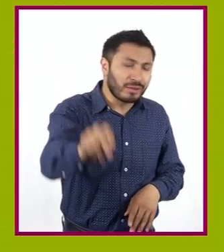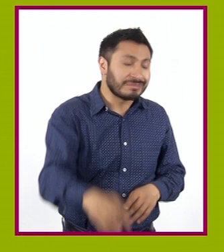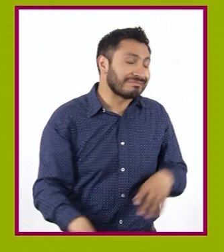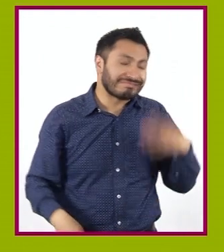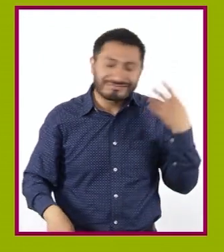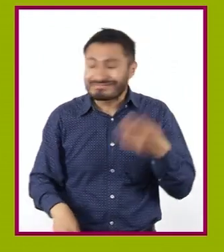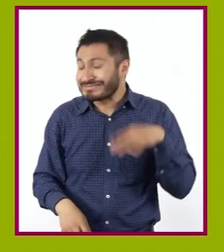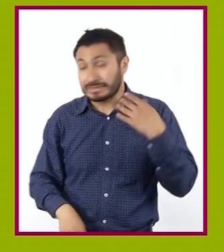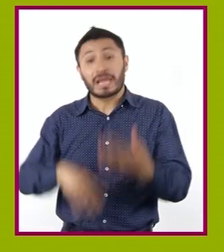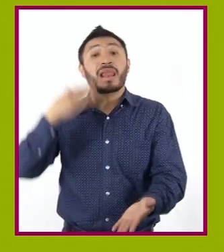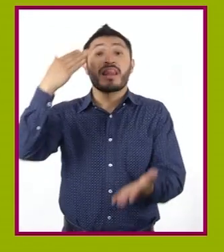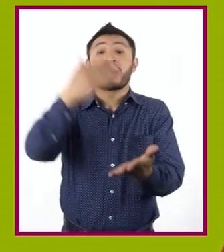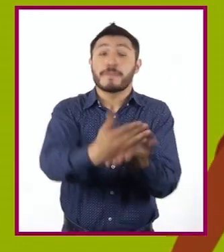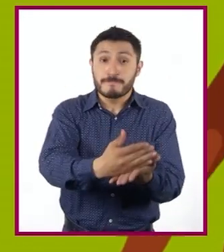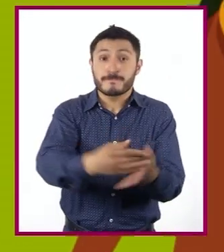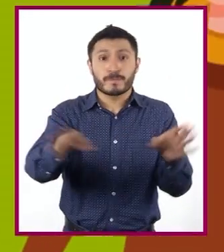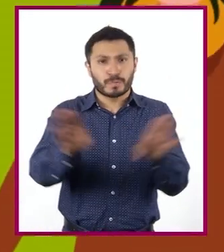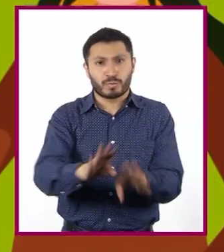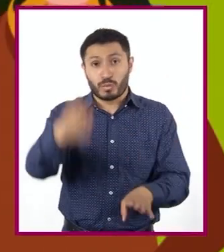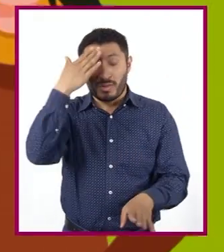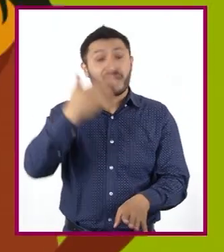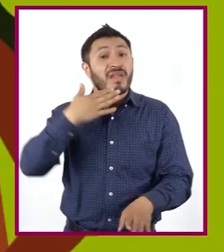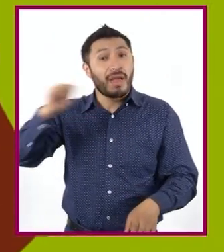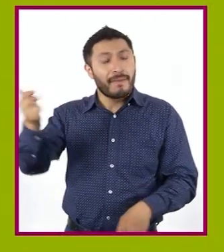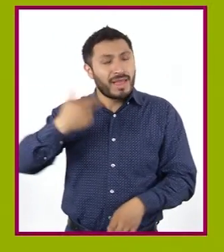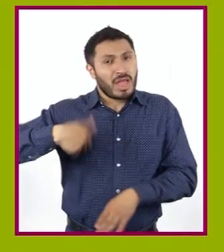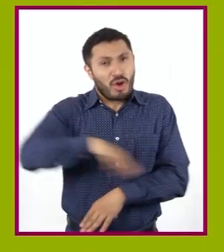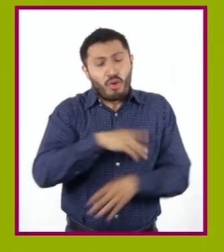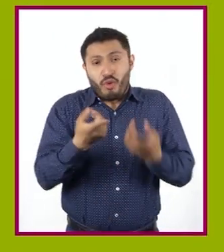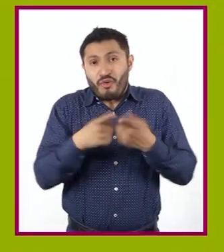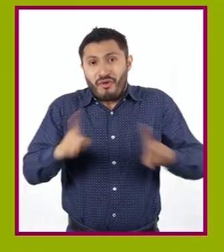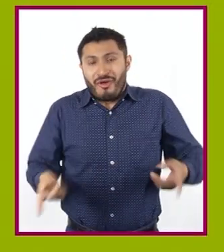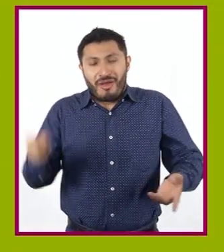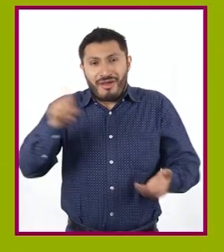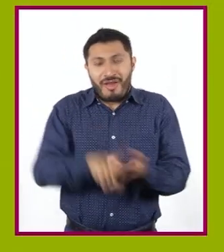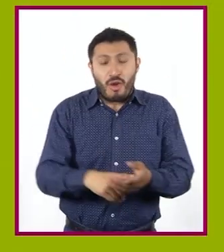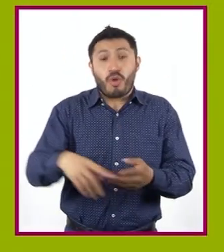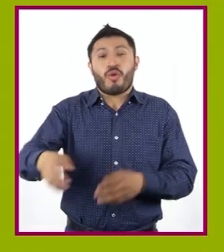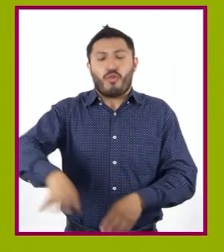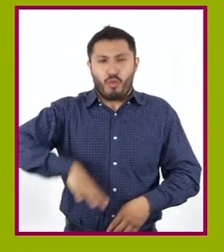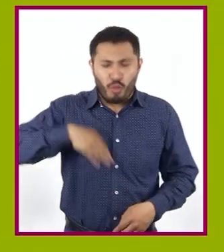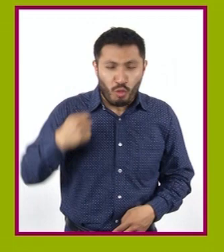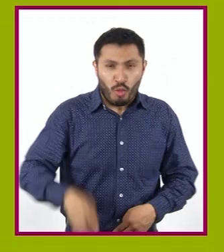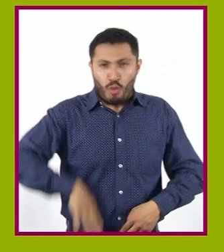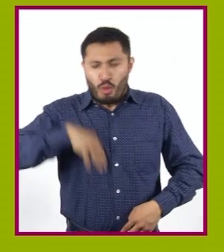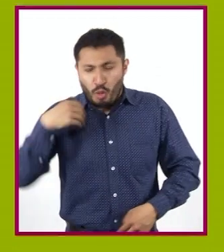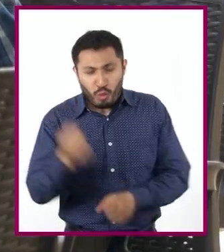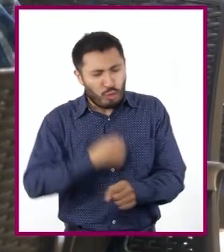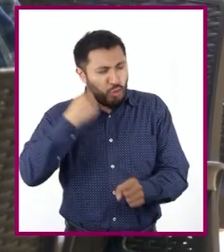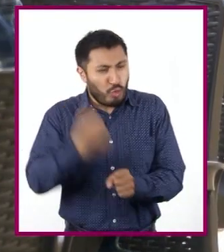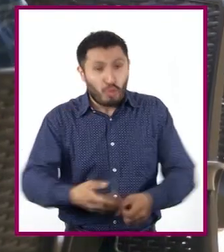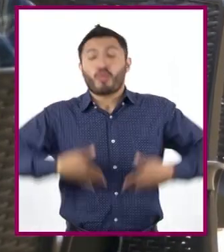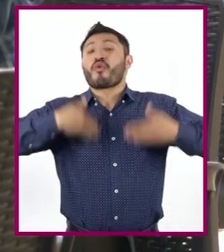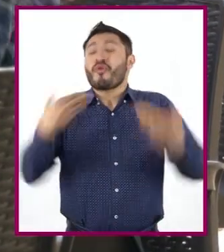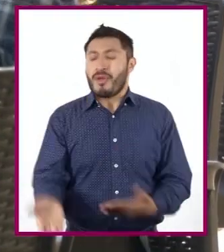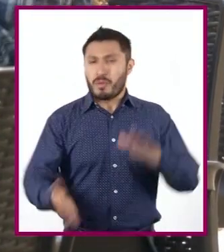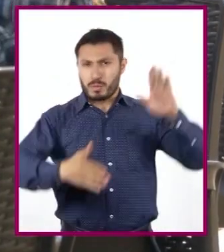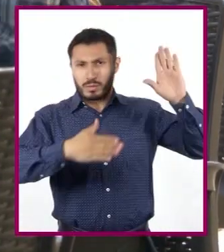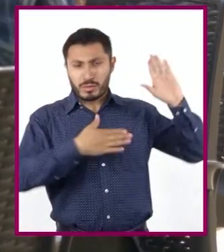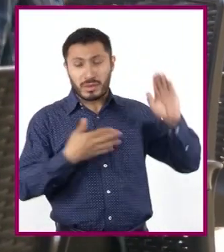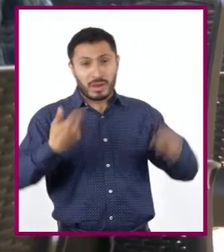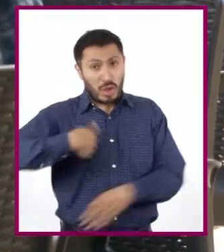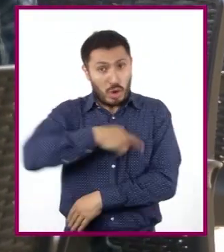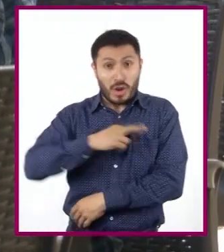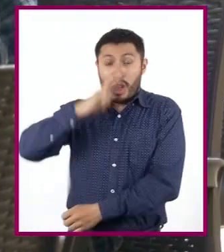el espacio, sin emergencia y con un aire de saberlo todo, como si estuviera hecho de hilos más finos, otra